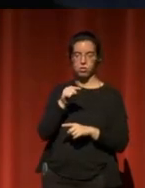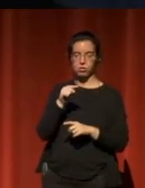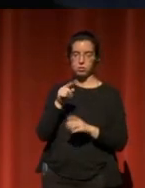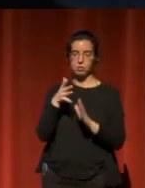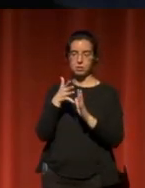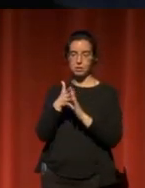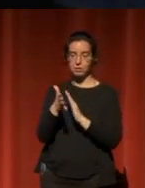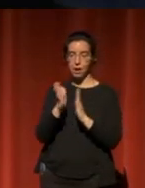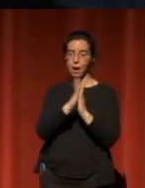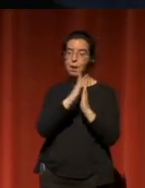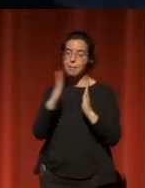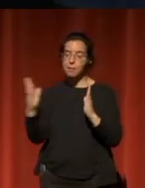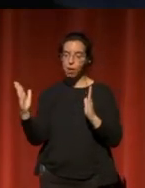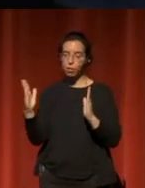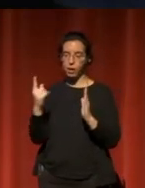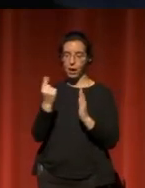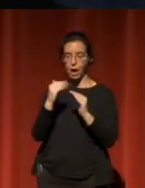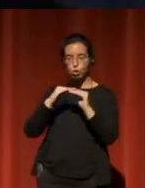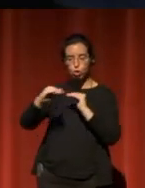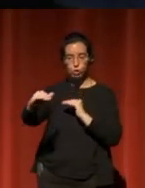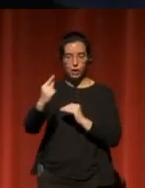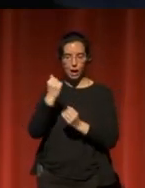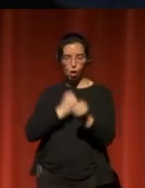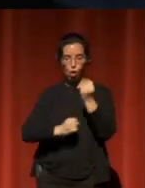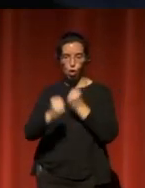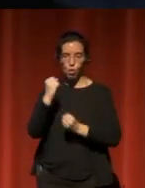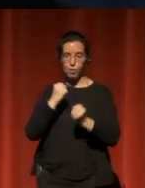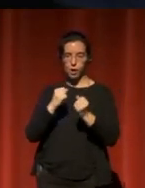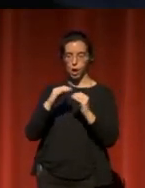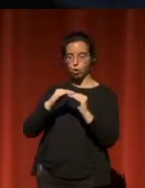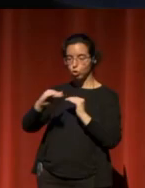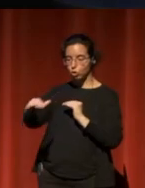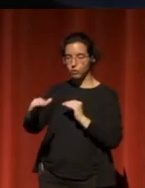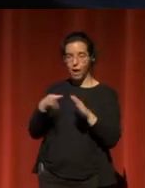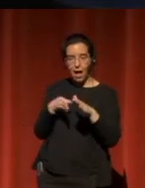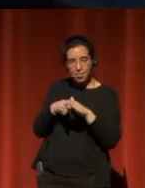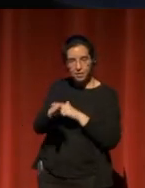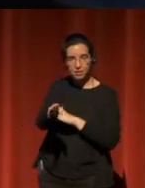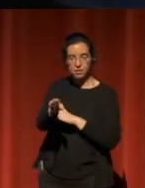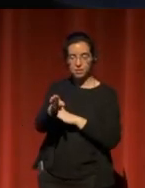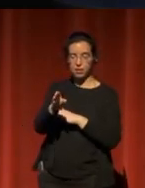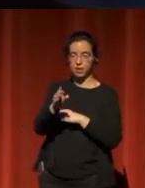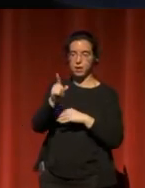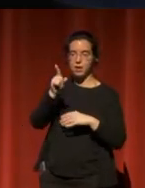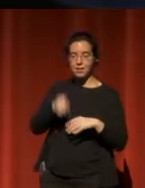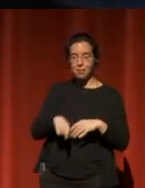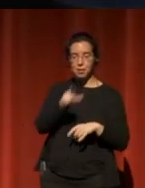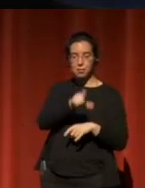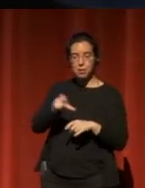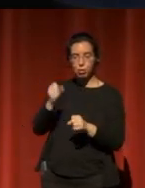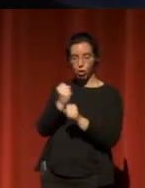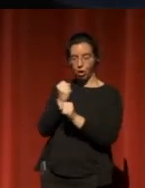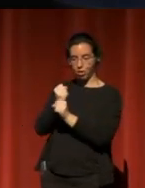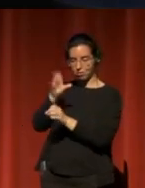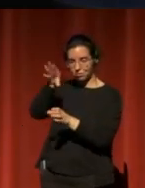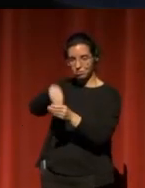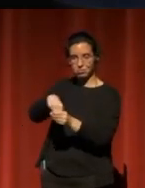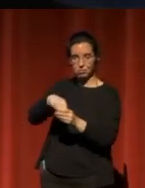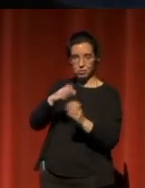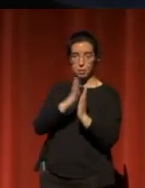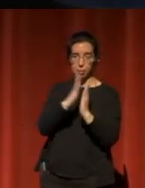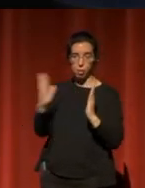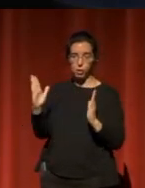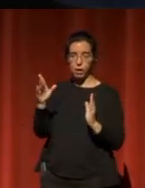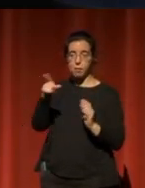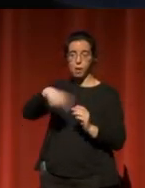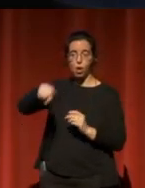bibliotecas, sostenibilidad económica, sostenibilidad ambiental, la accesibilidad, el personal de las bibliotecas. Pero ellos saben